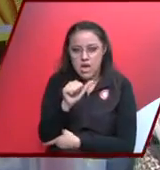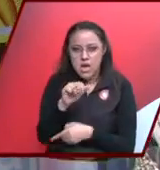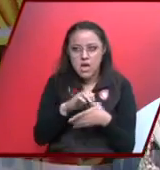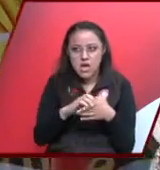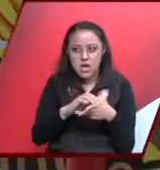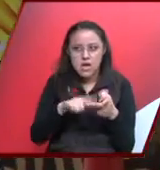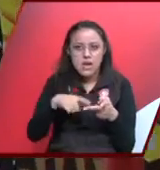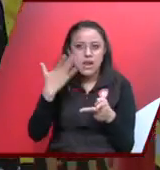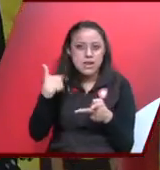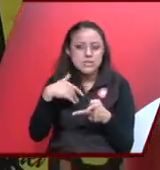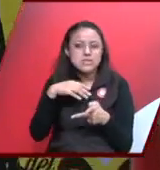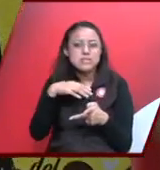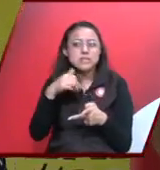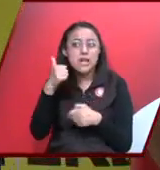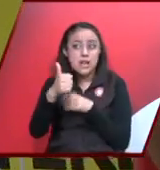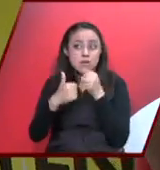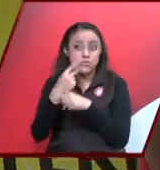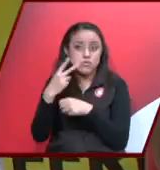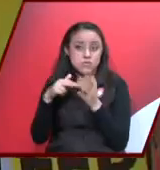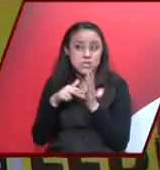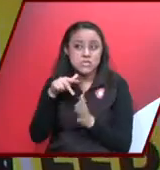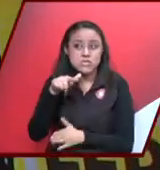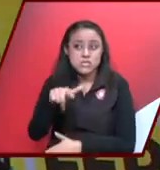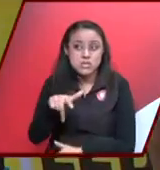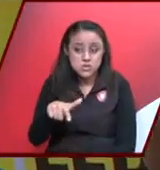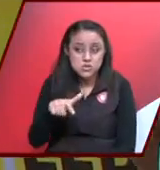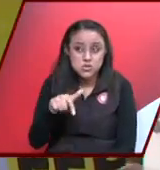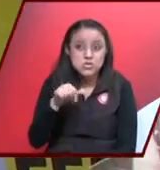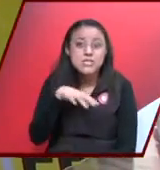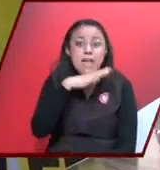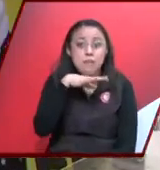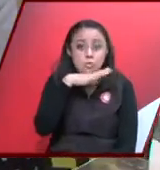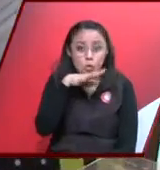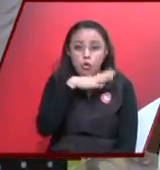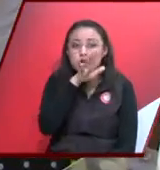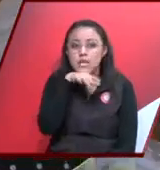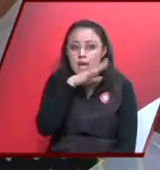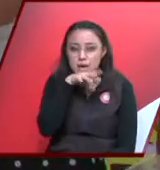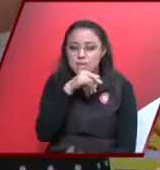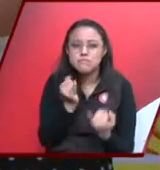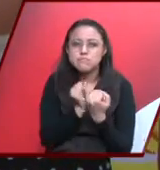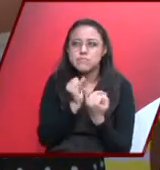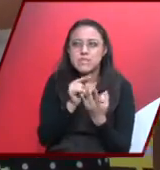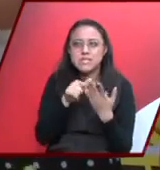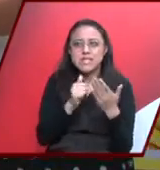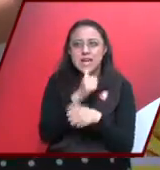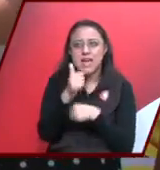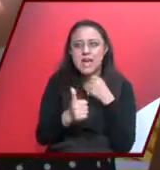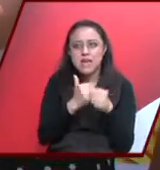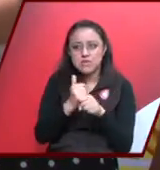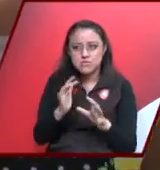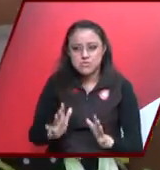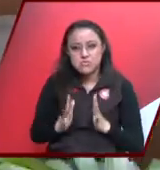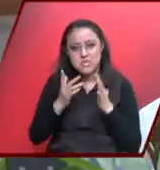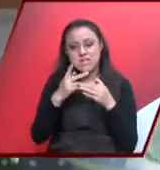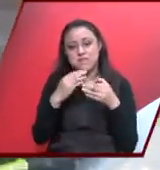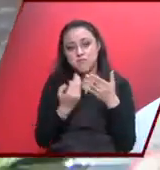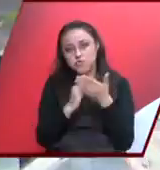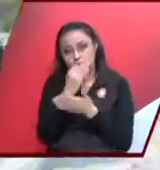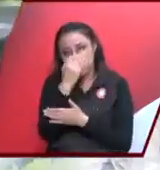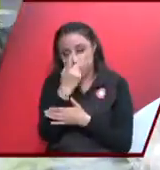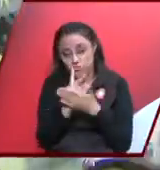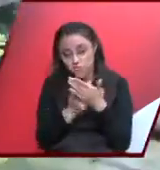la cebolla, su servidora la sacó, y en este año tenemos sorpresas, tanto verduras y frutas,